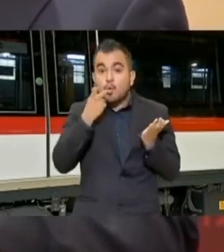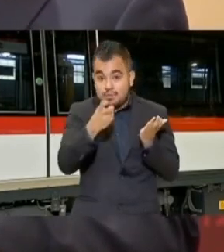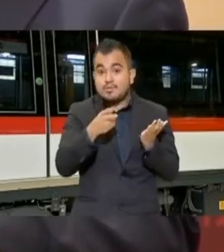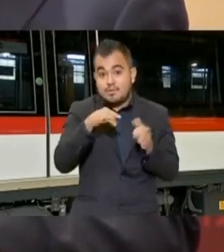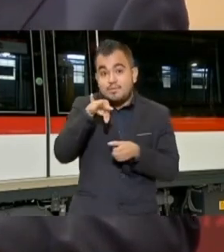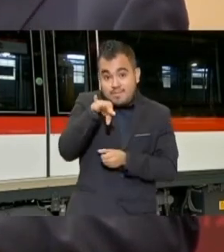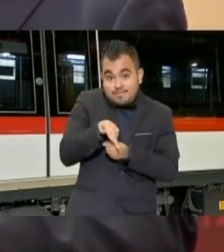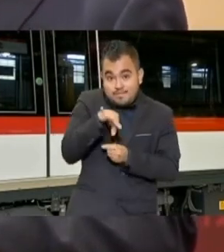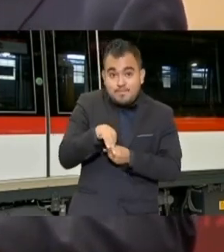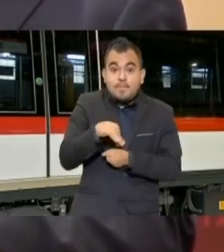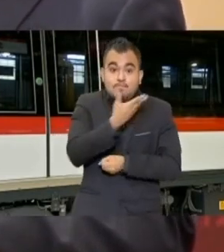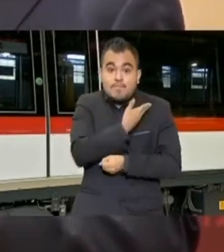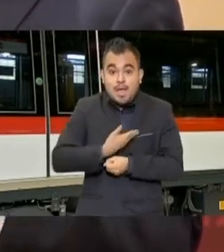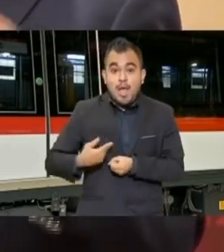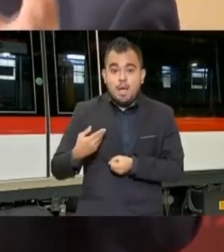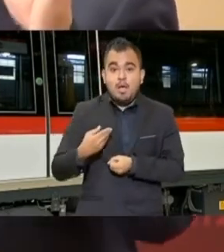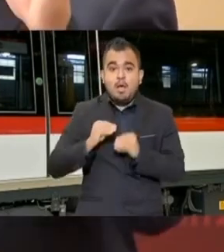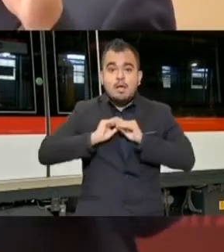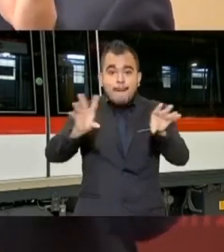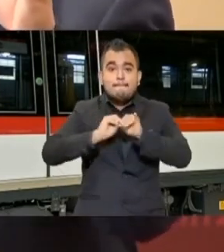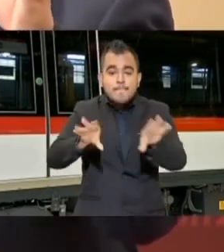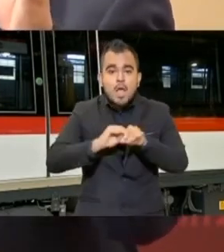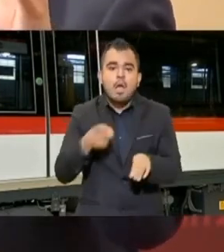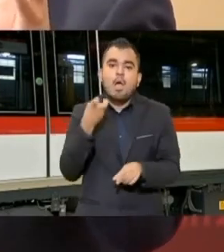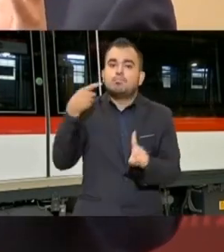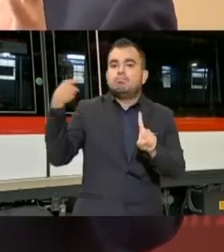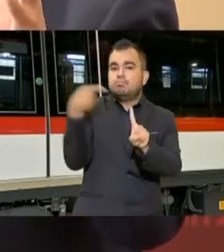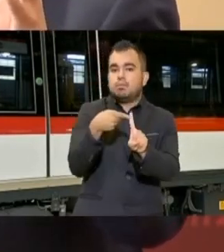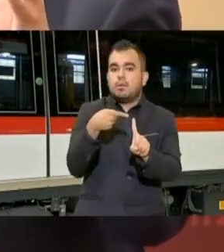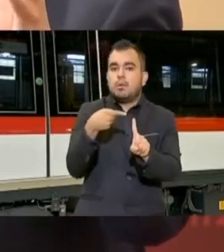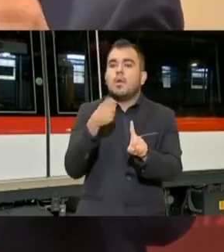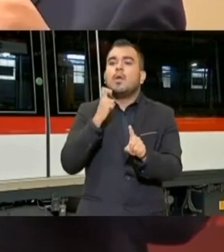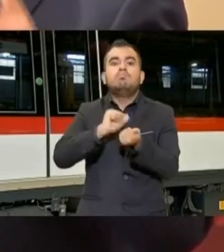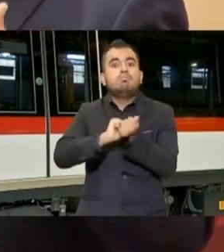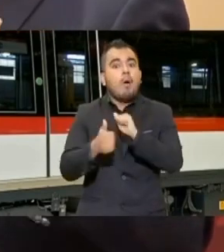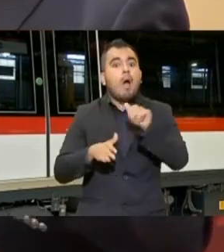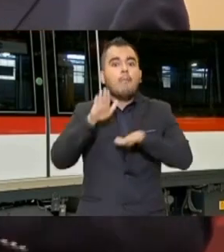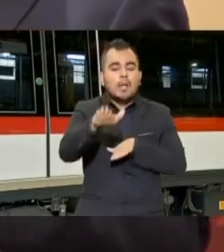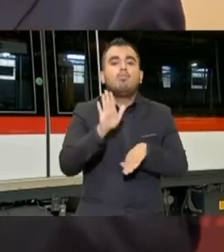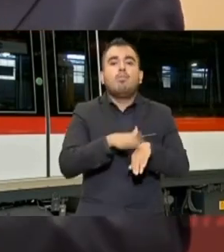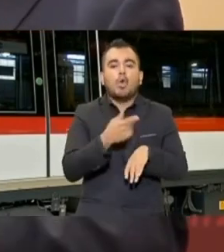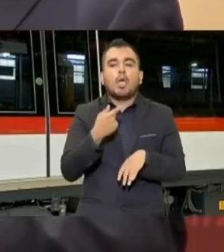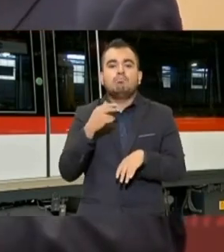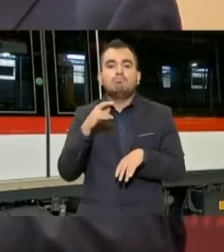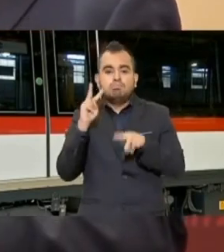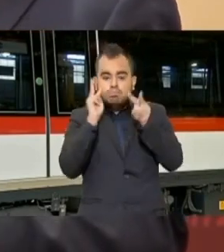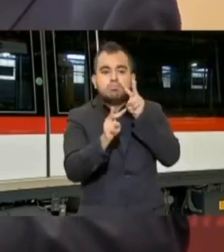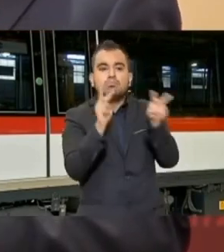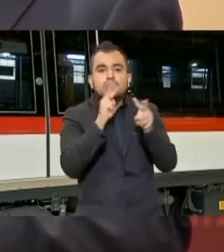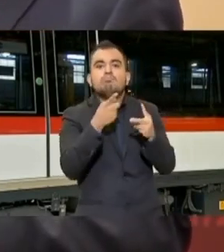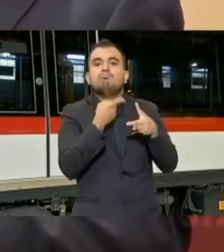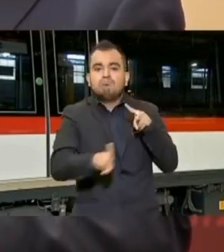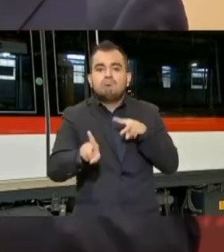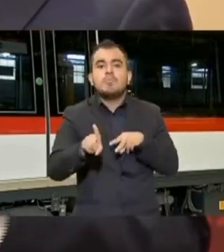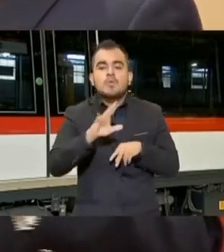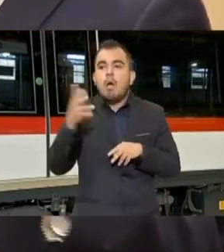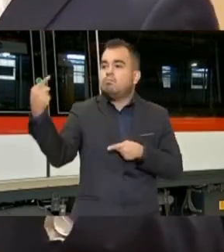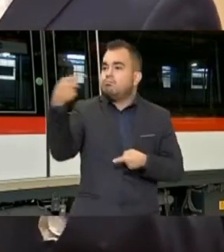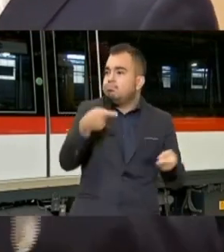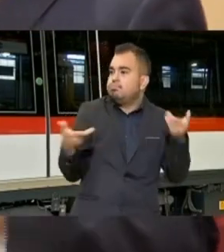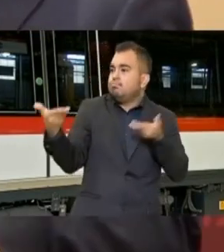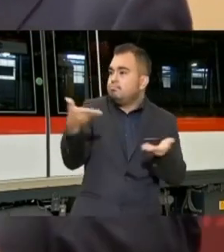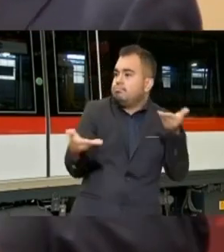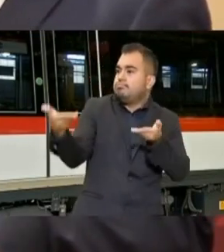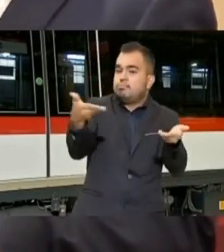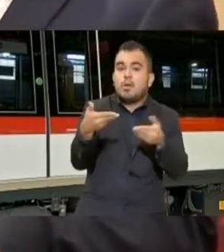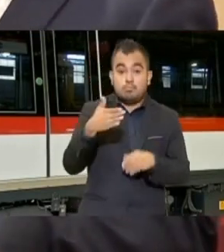electorales. Ese fue sin duda un avance porque se visibilizó un problema y se discutieron distintas alternativas. Me tocó ser parte